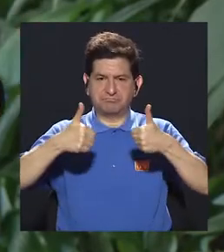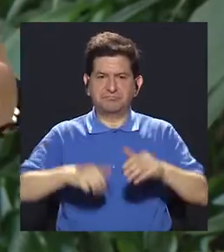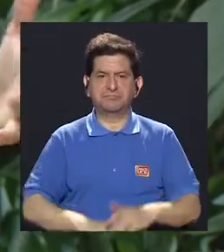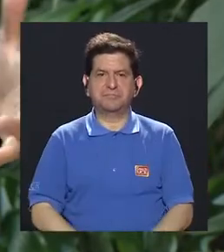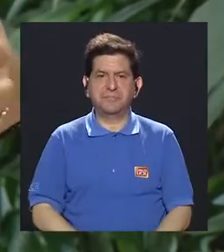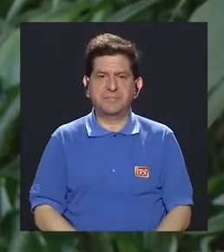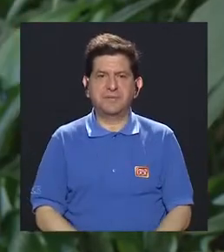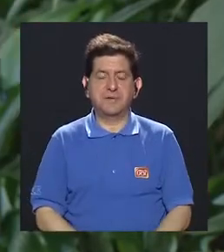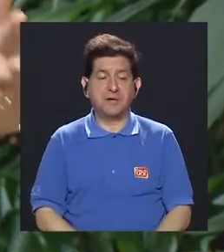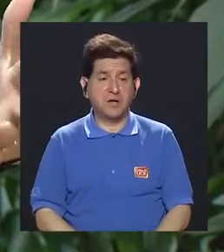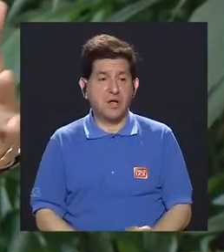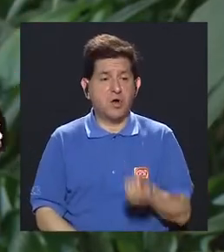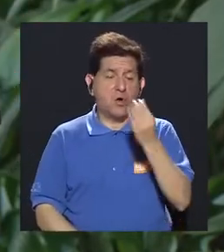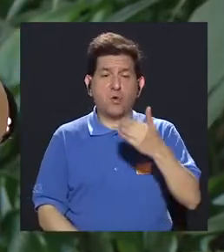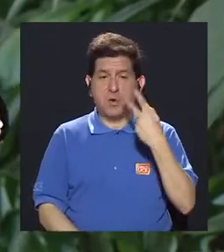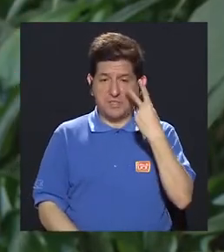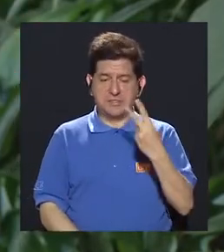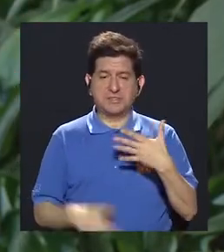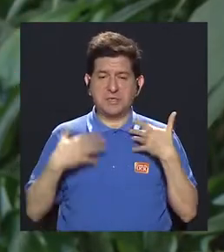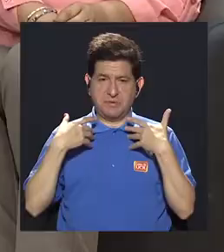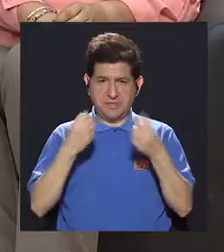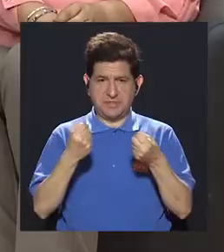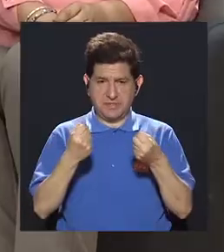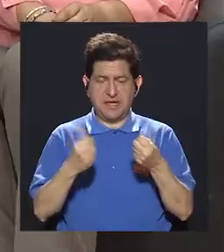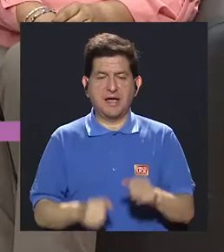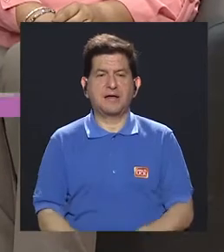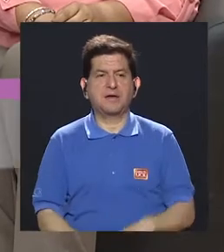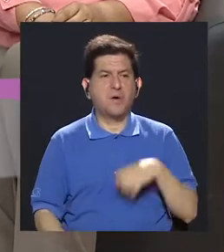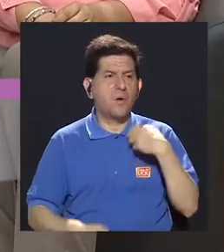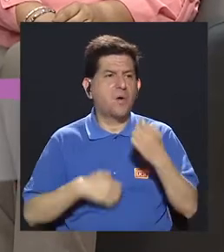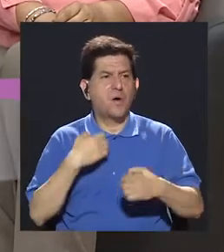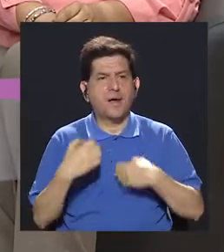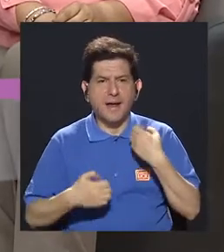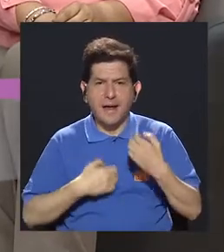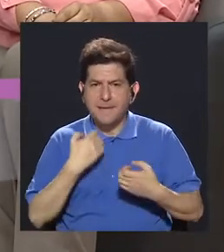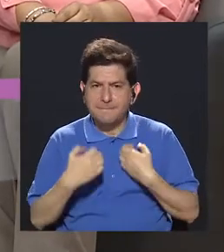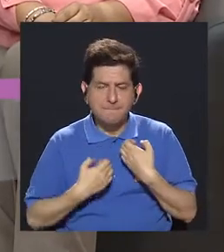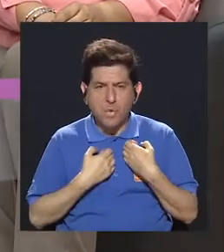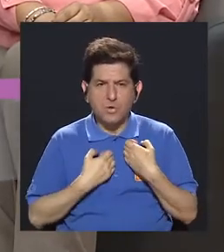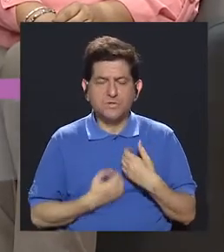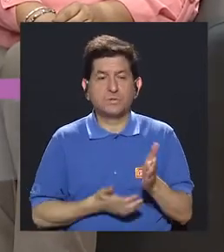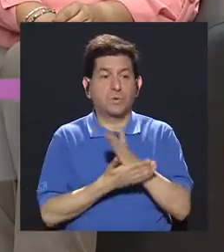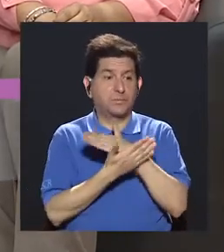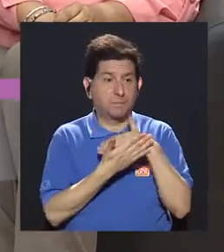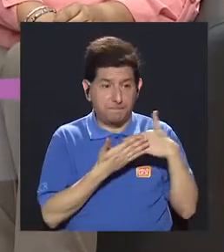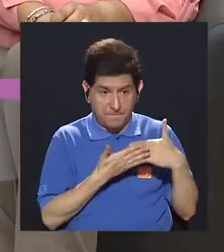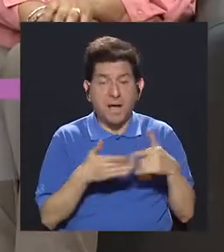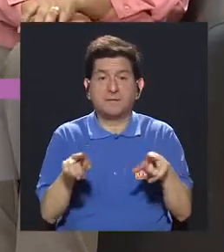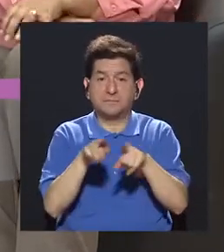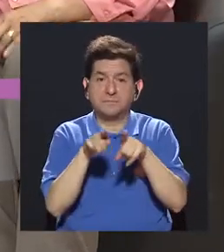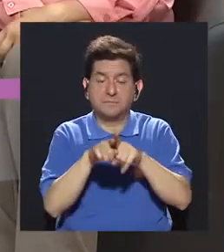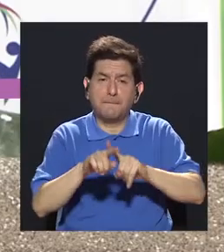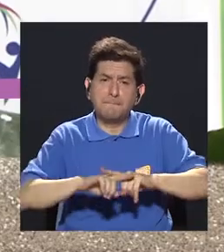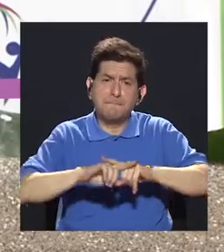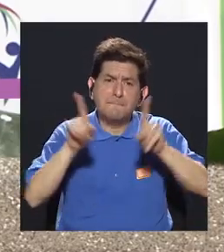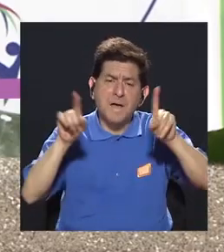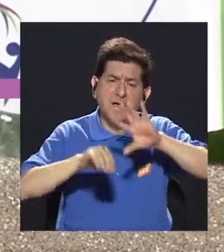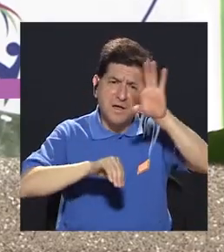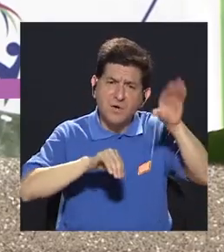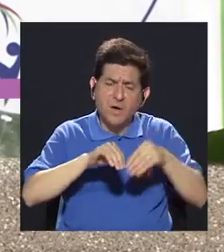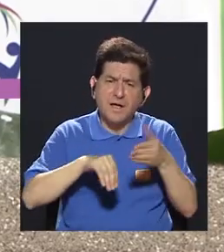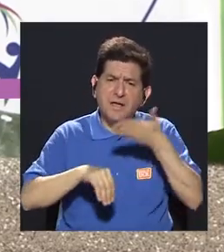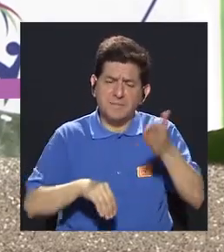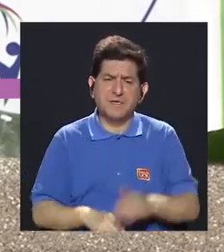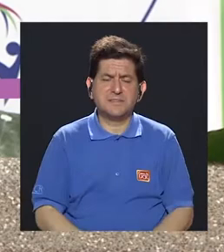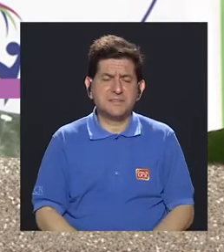Por lo general el joven está saludable. Exacto. Ya lo hablaste de que las emociones, ¿verdad?, es parte. Pero ¿qué